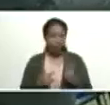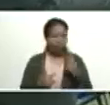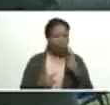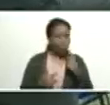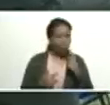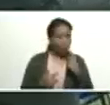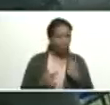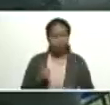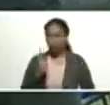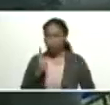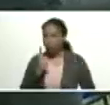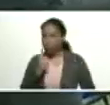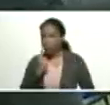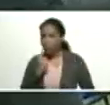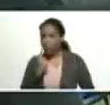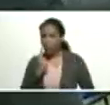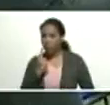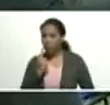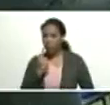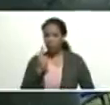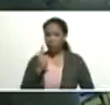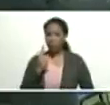catadores, el sabor